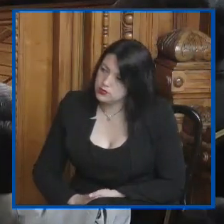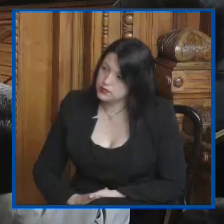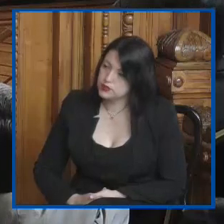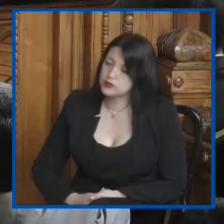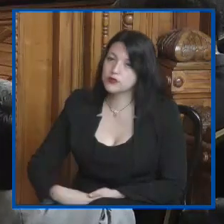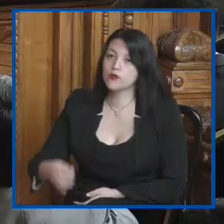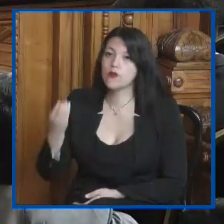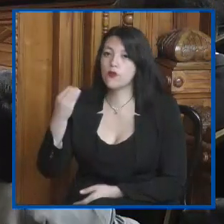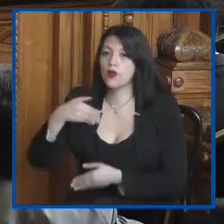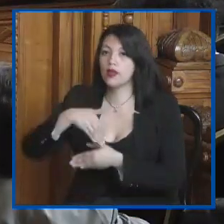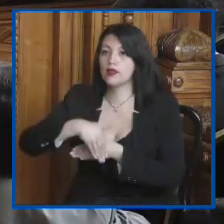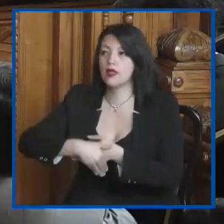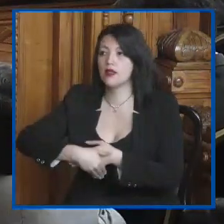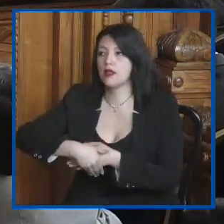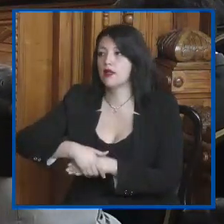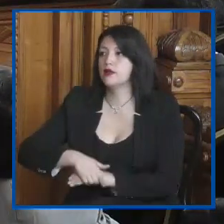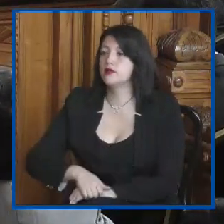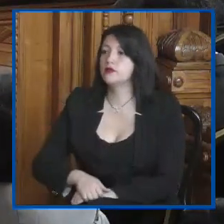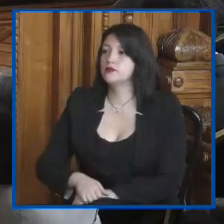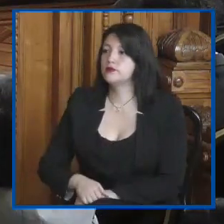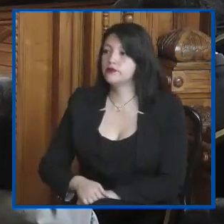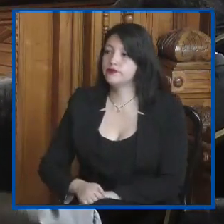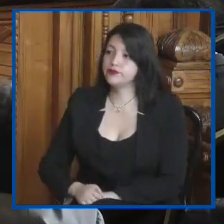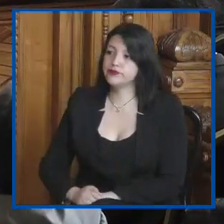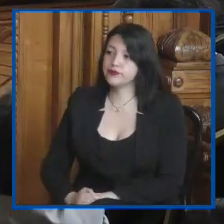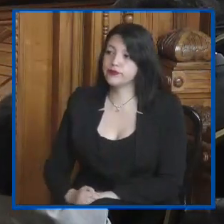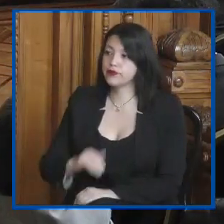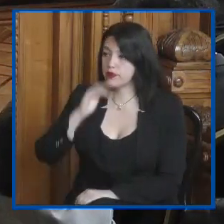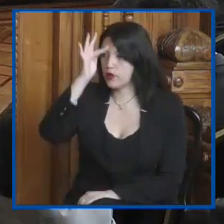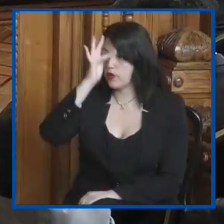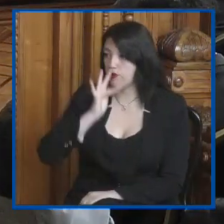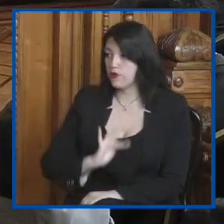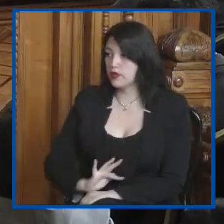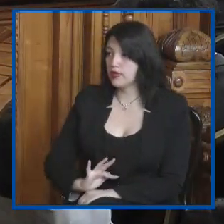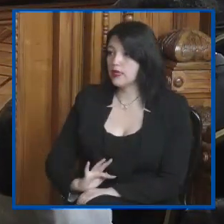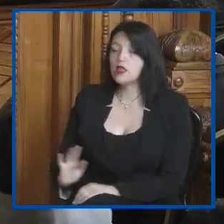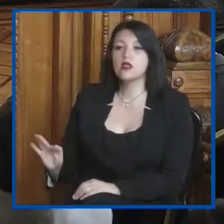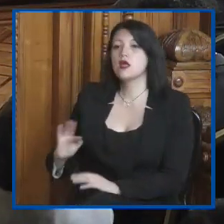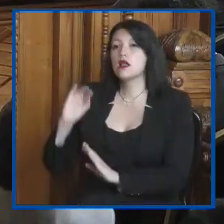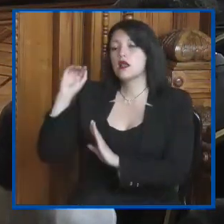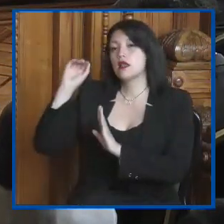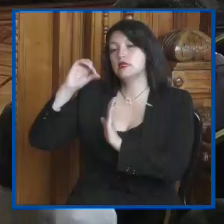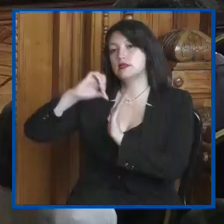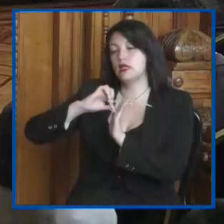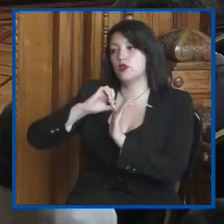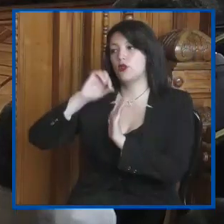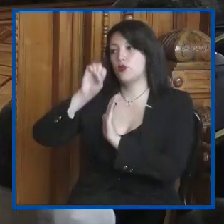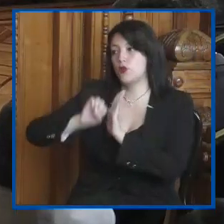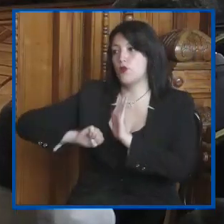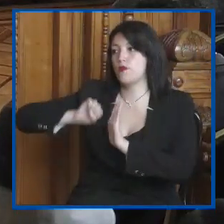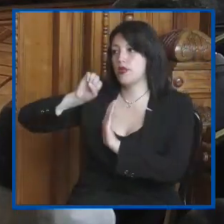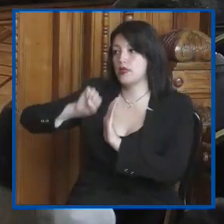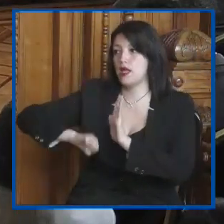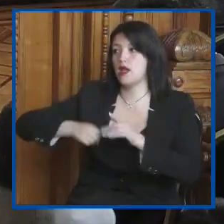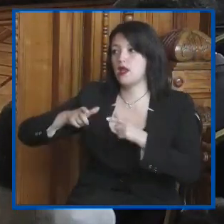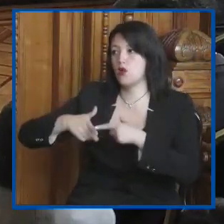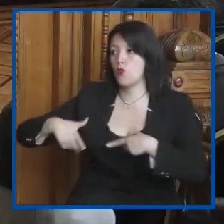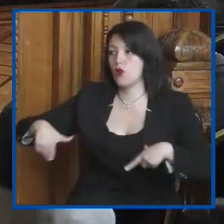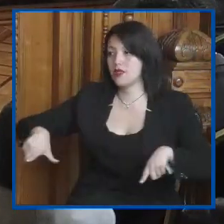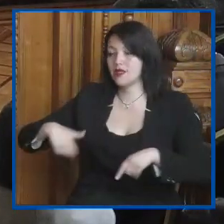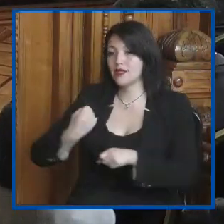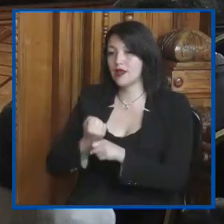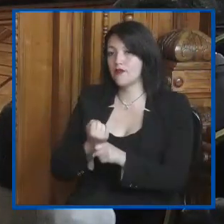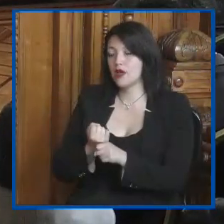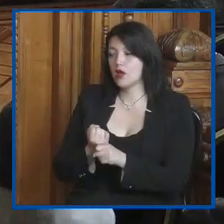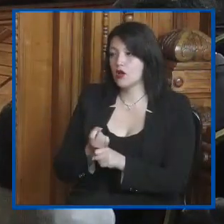Buenas tardes, mi nombre es Valeria Barría, soy funcionaria del Centro Documental, trabajo como lingüista y uno